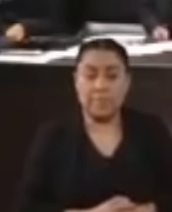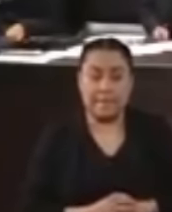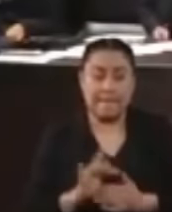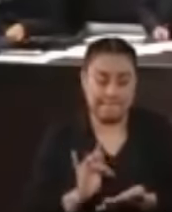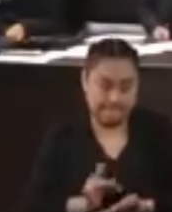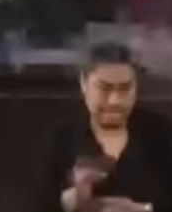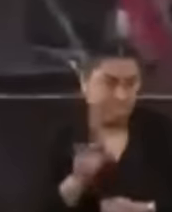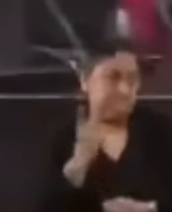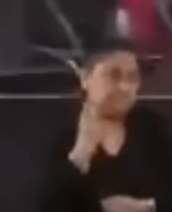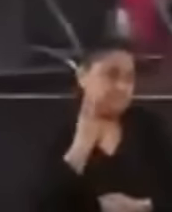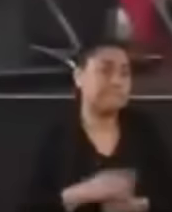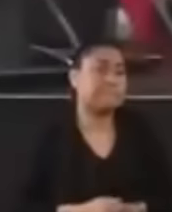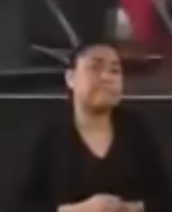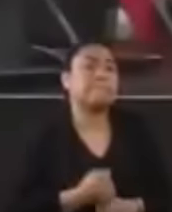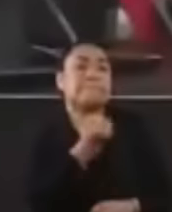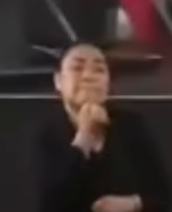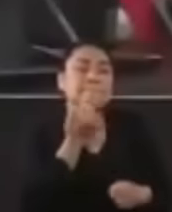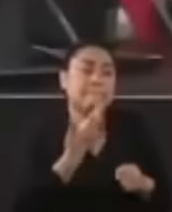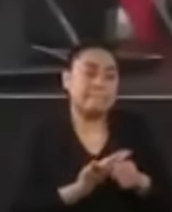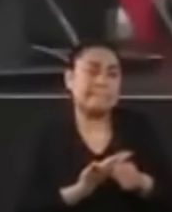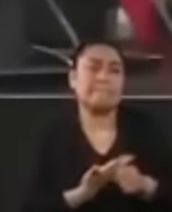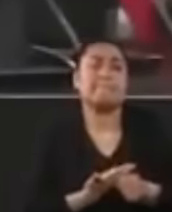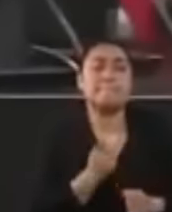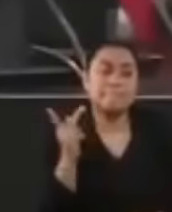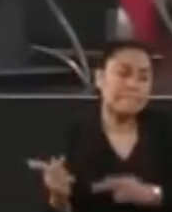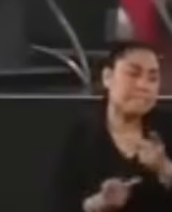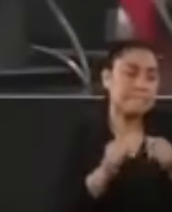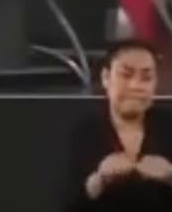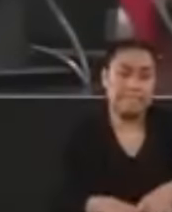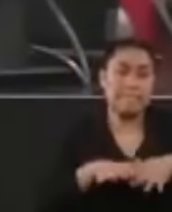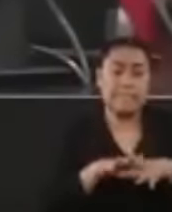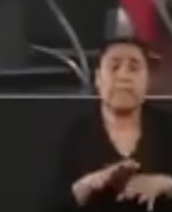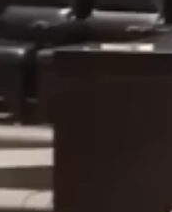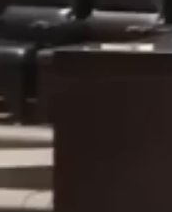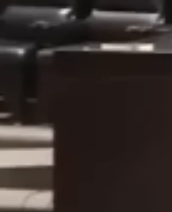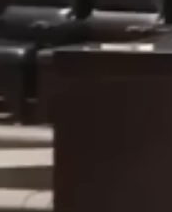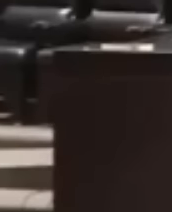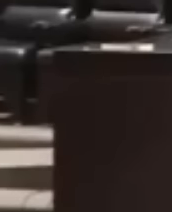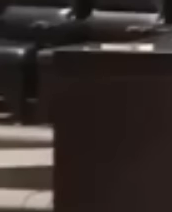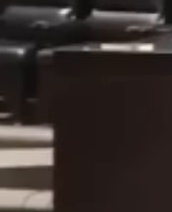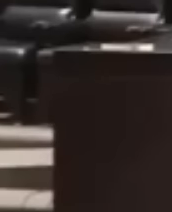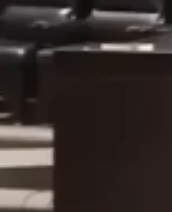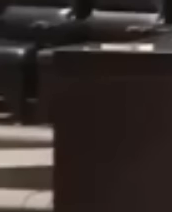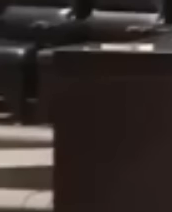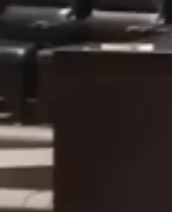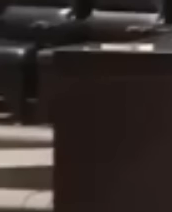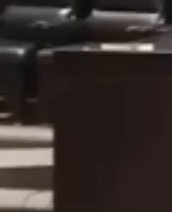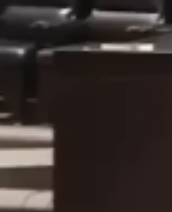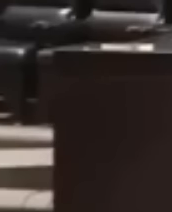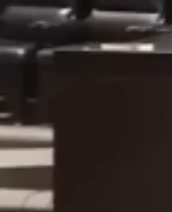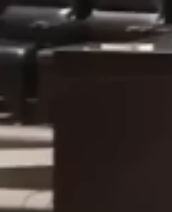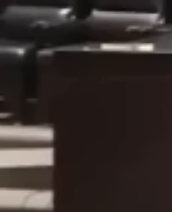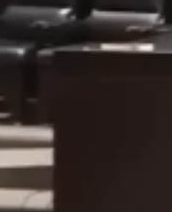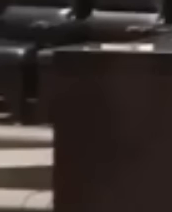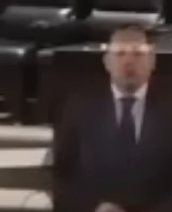Gracias, diputado. Consulte la Secretaría a la Asamblea si se admite a discusión. Con su venia, presidente.